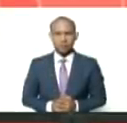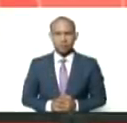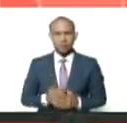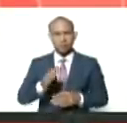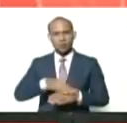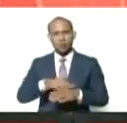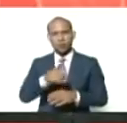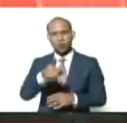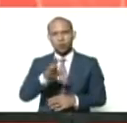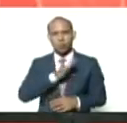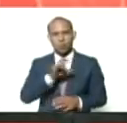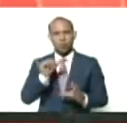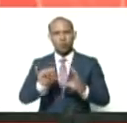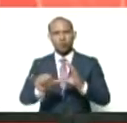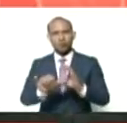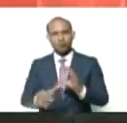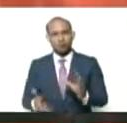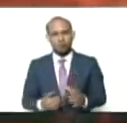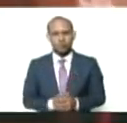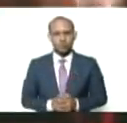porque ustedes son youtubers,